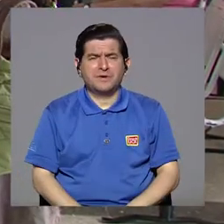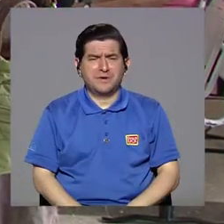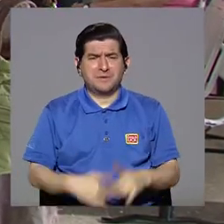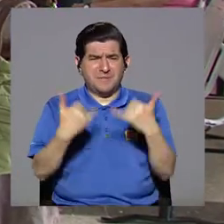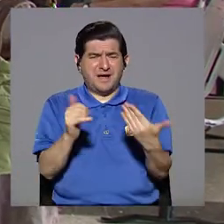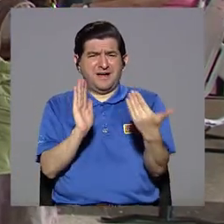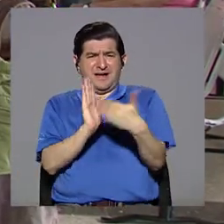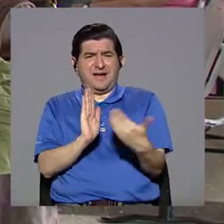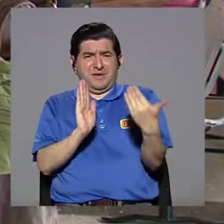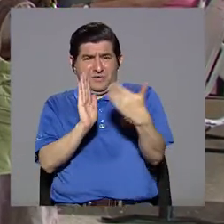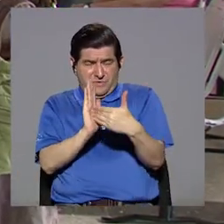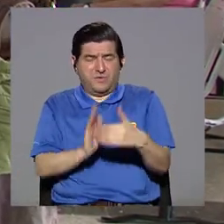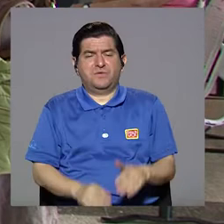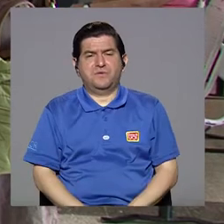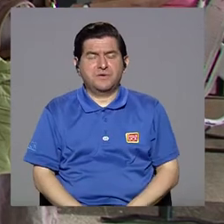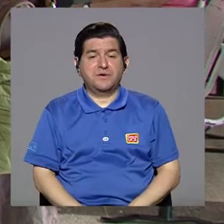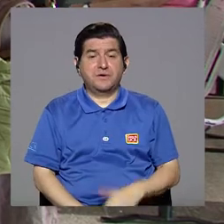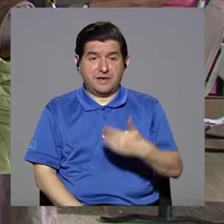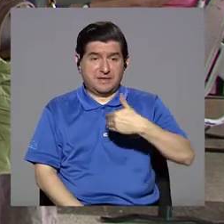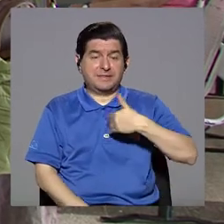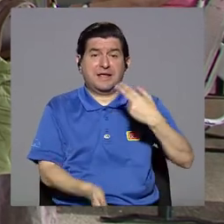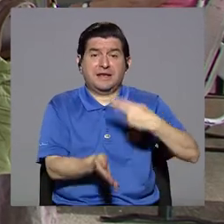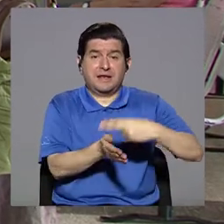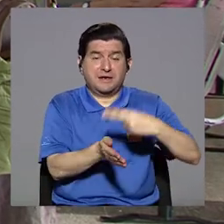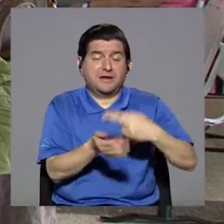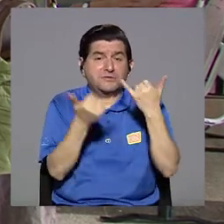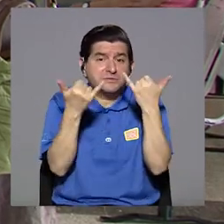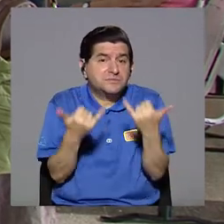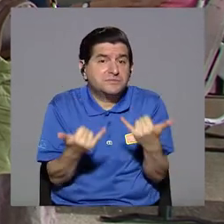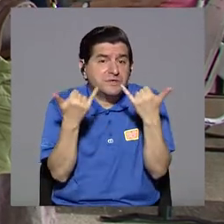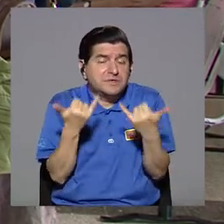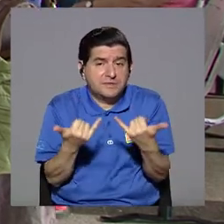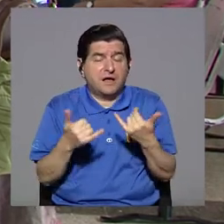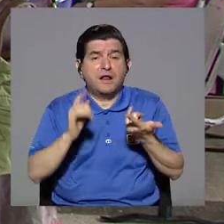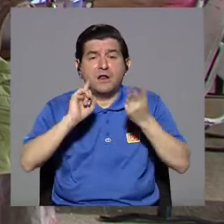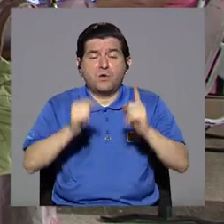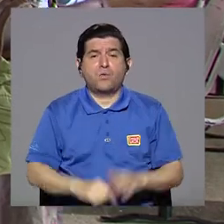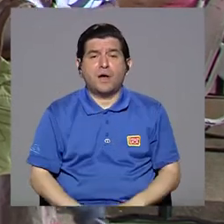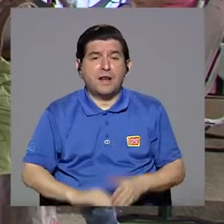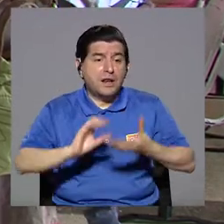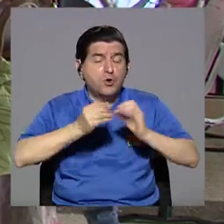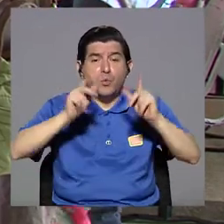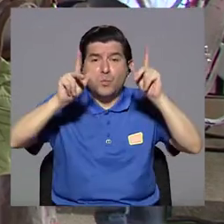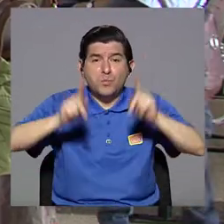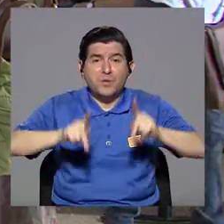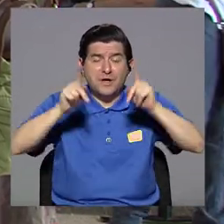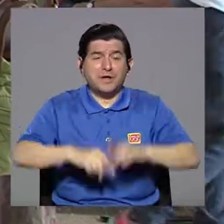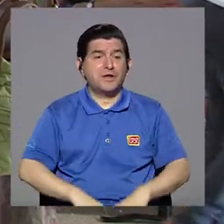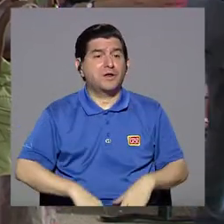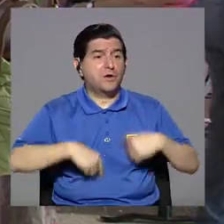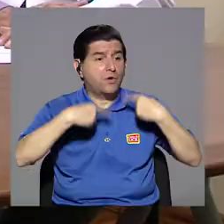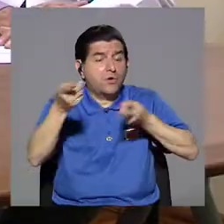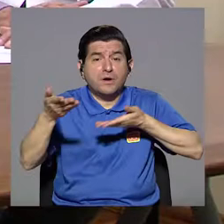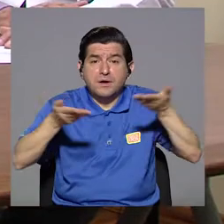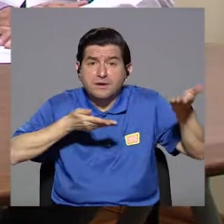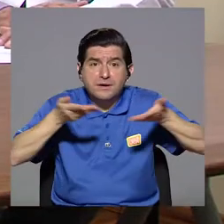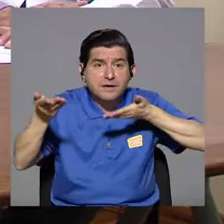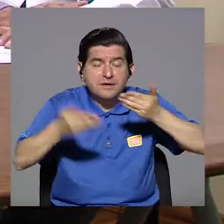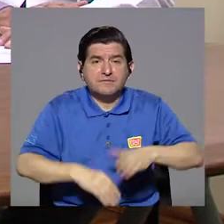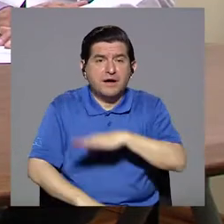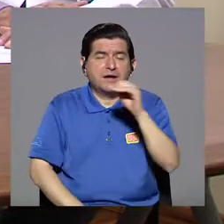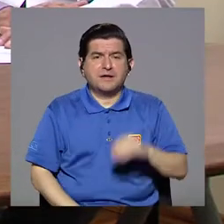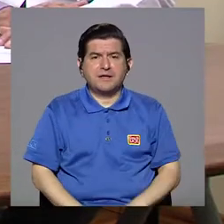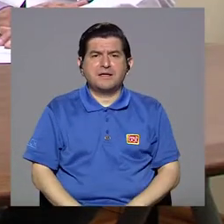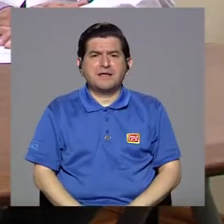que nos afecta y cómo es que nos afecta pero que tenemos los hospitales hoy día es la cantidad de pacientes que recurren a nuestros servicios